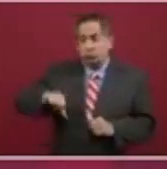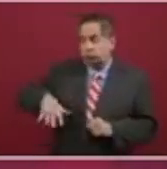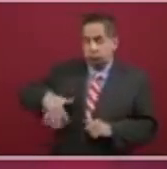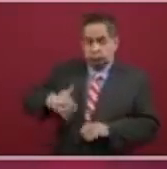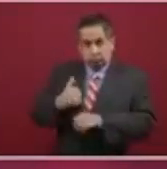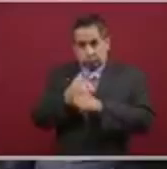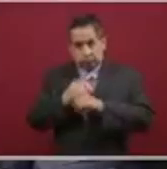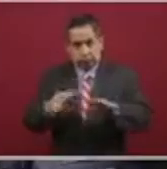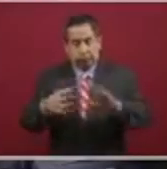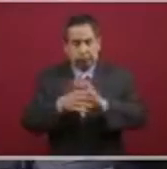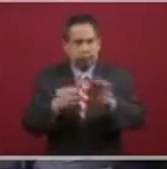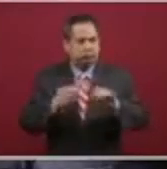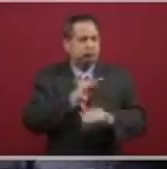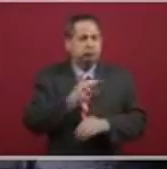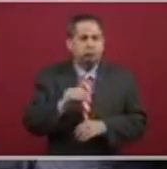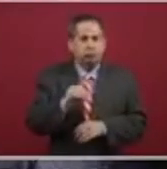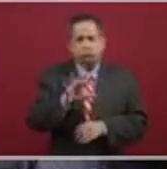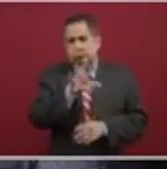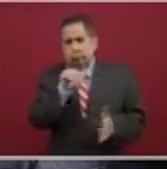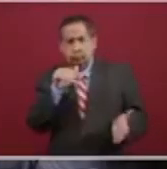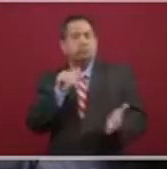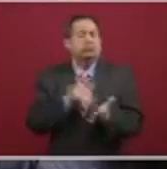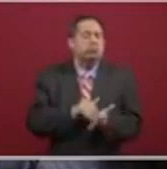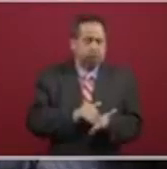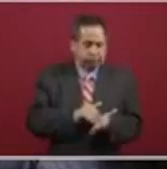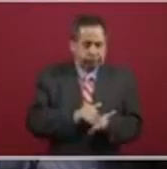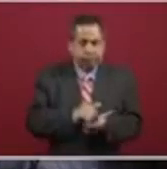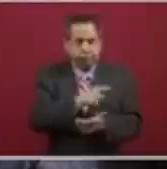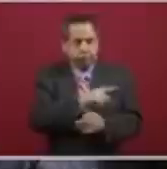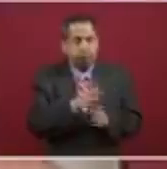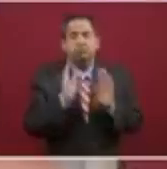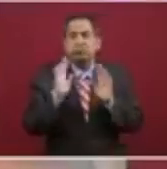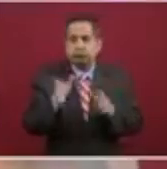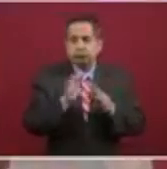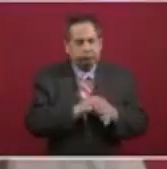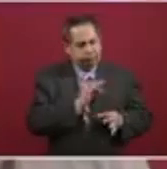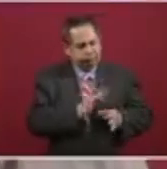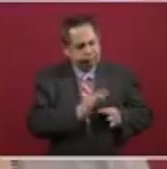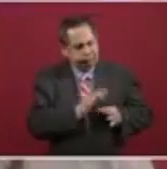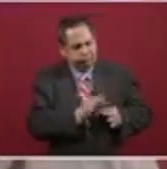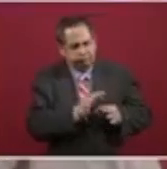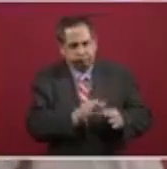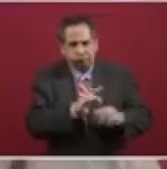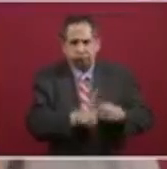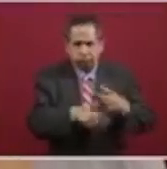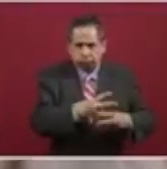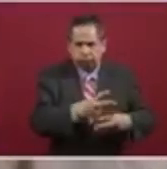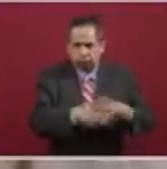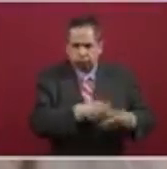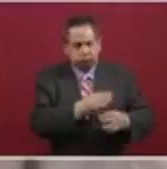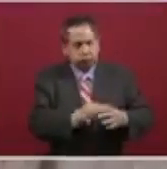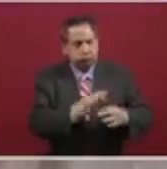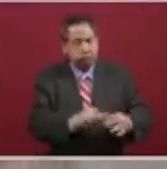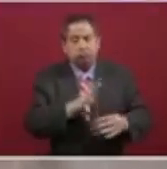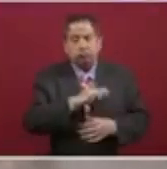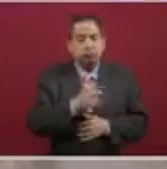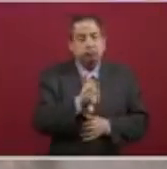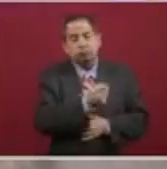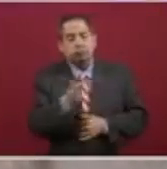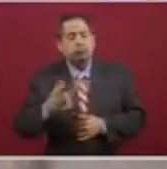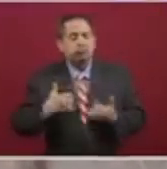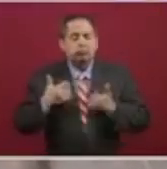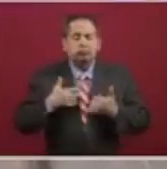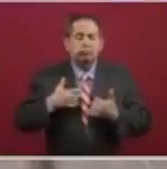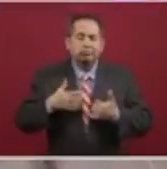son más de 500,000, son los jóvenes que sí están enlazando y que sí están acudiendo. Hay otros jóvenes que han